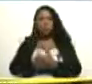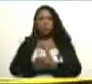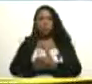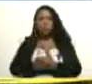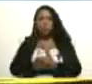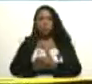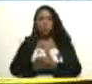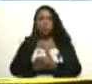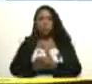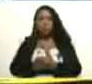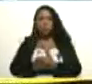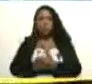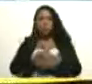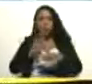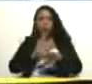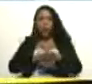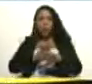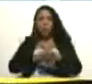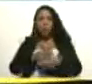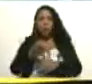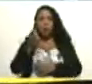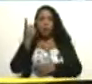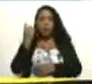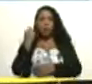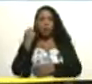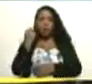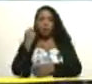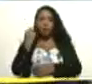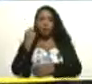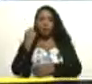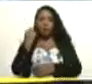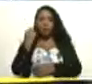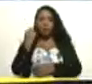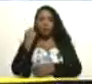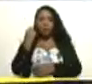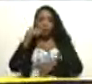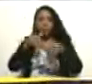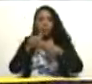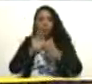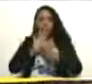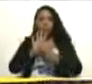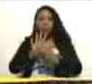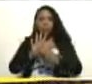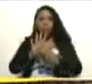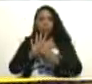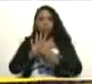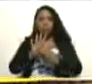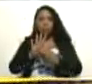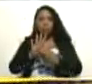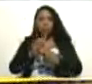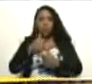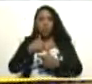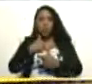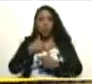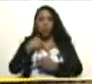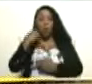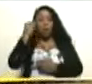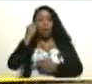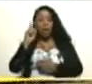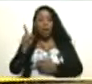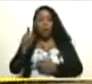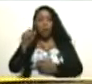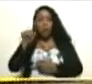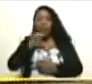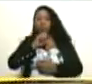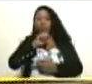Lo que ocurrió ayer queda inscrito como una página gloriosa en la